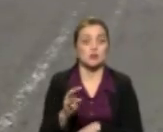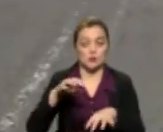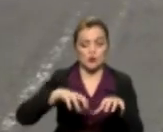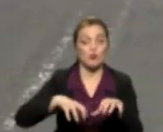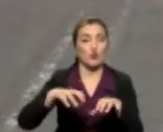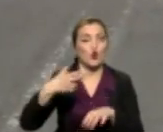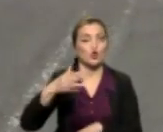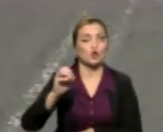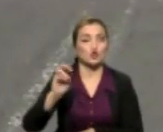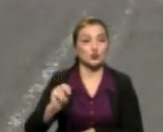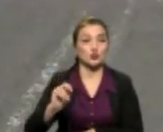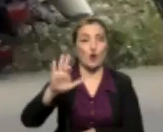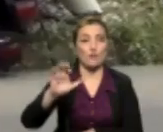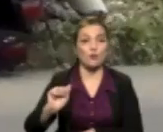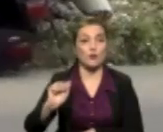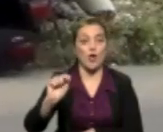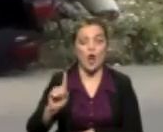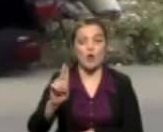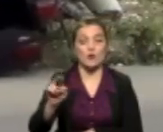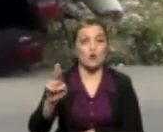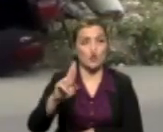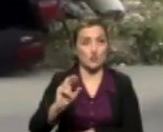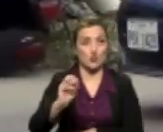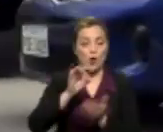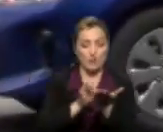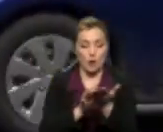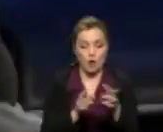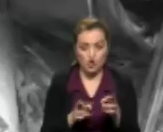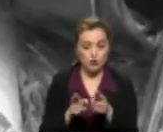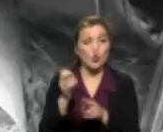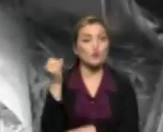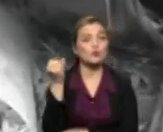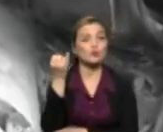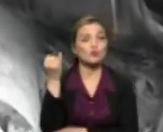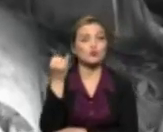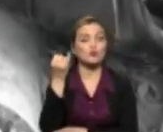de Chontaduro, perteneciente al cantón Río Verde, según